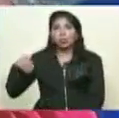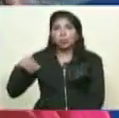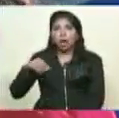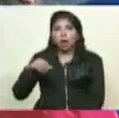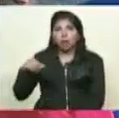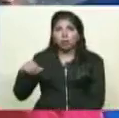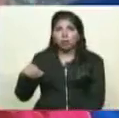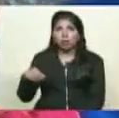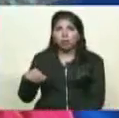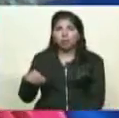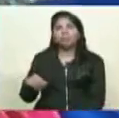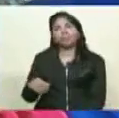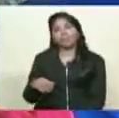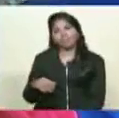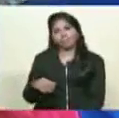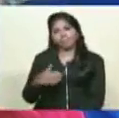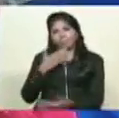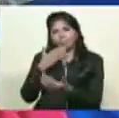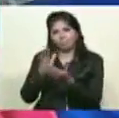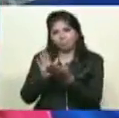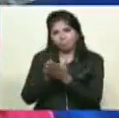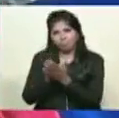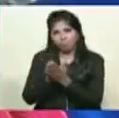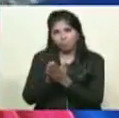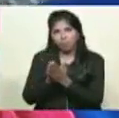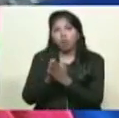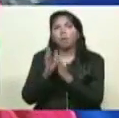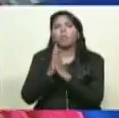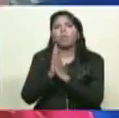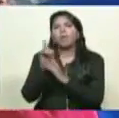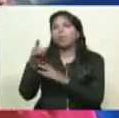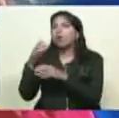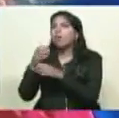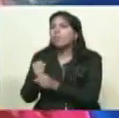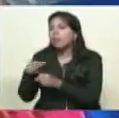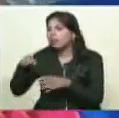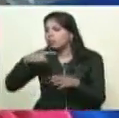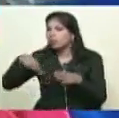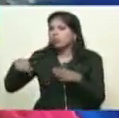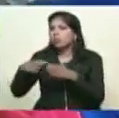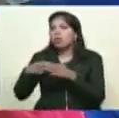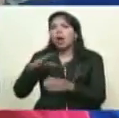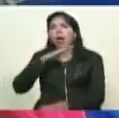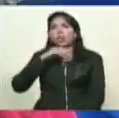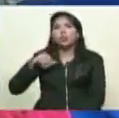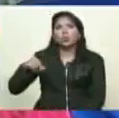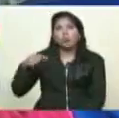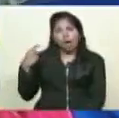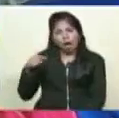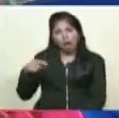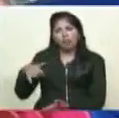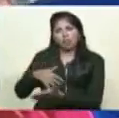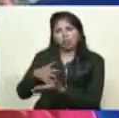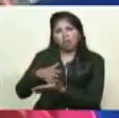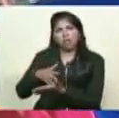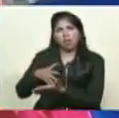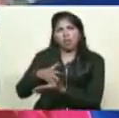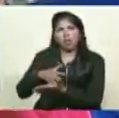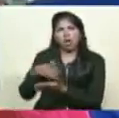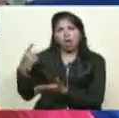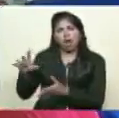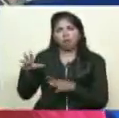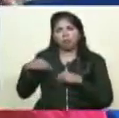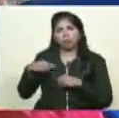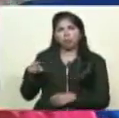azucarero le pedimos a usted confianza en nuestro sector, presidente. Nosotros tenemos muchas debilidades que nosotros la clase obrera